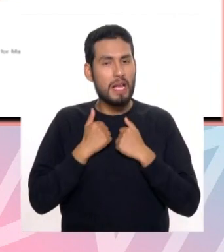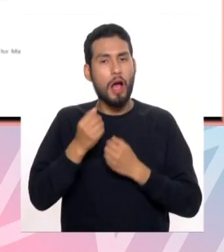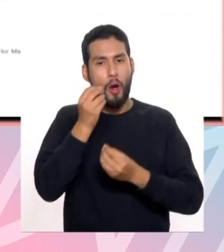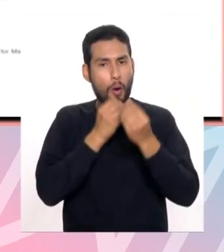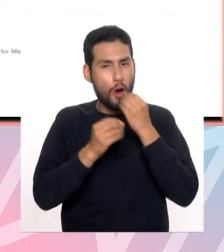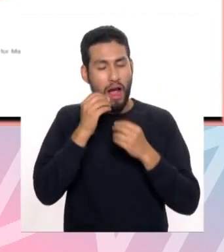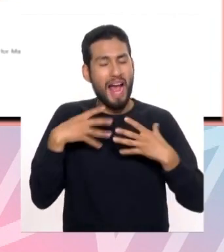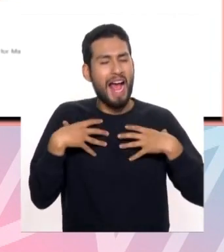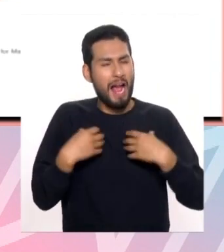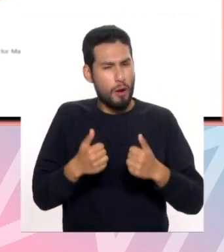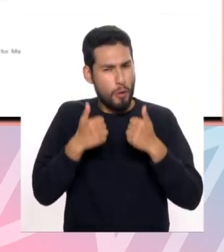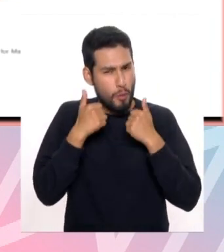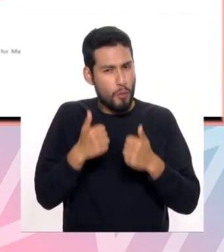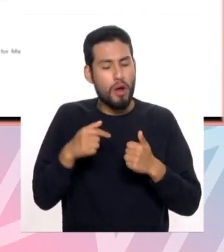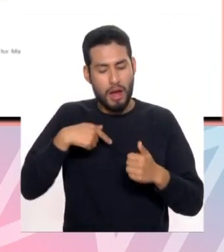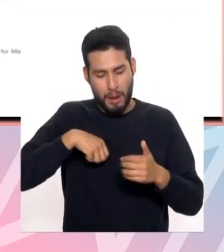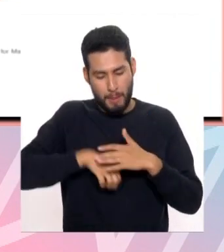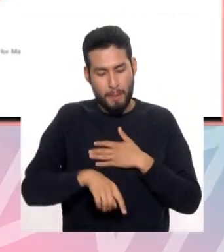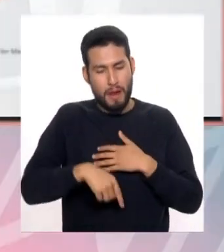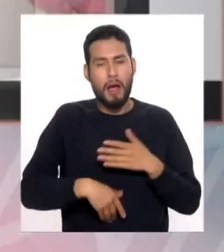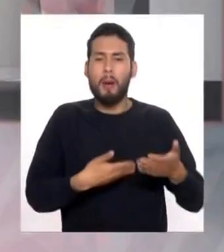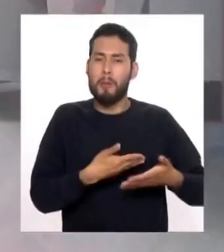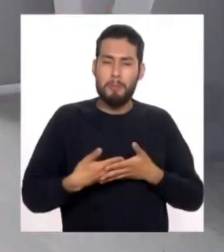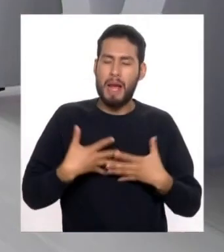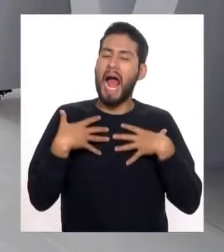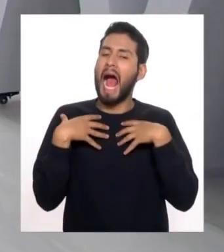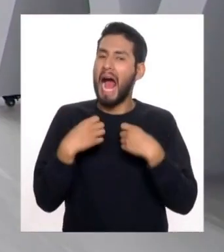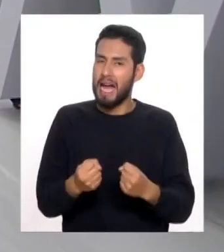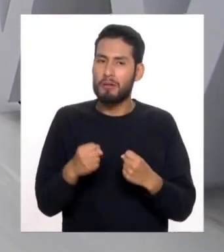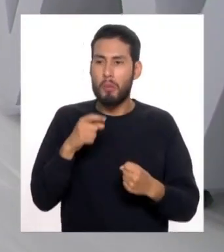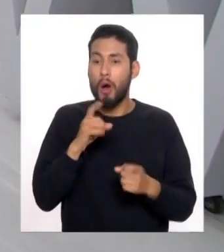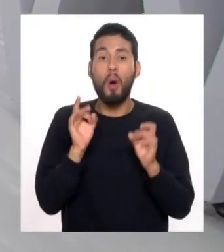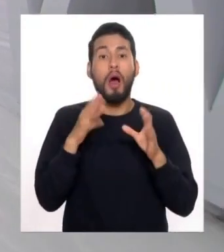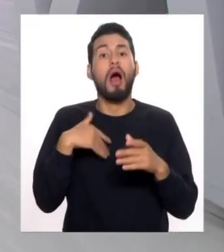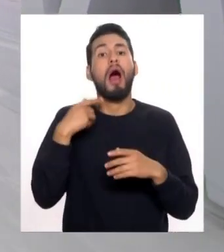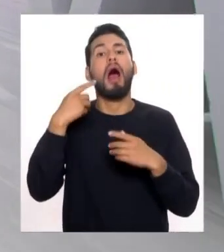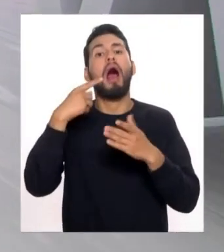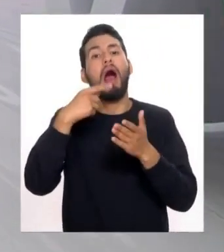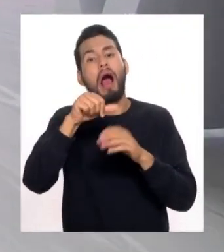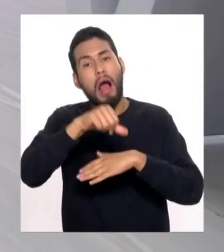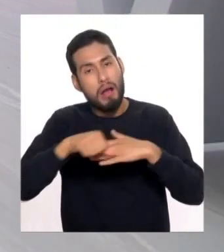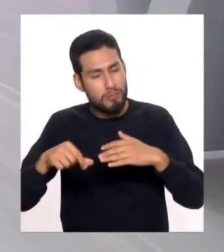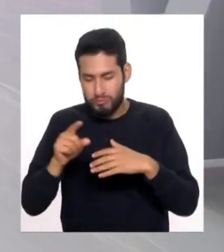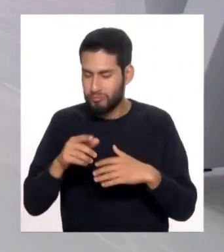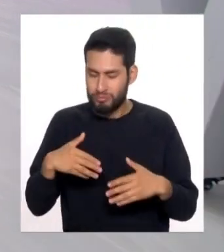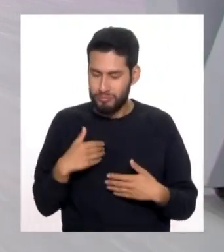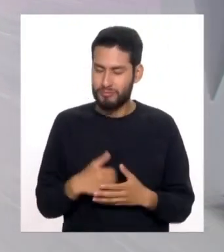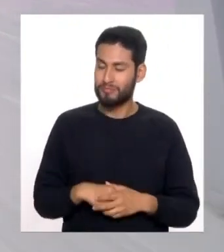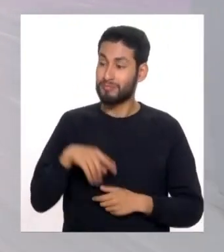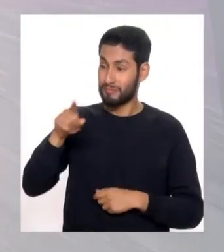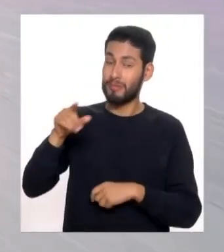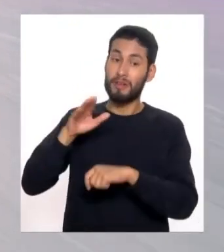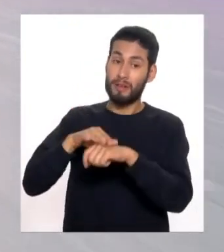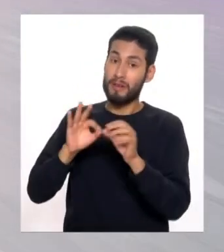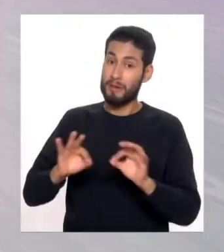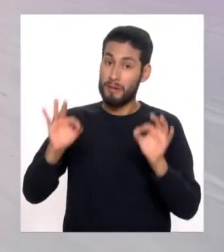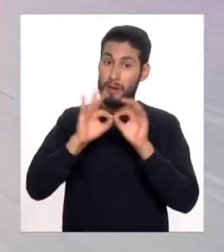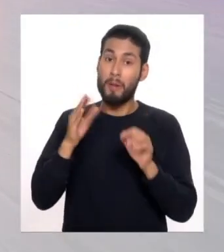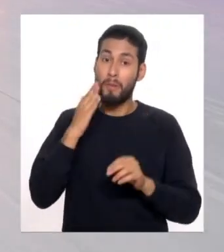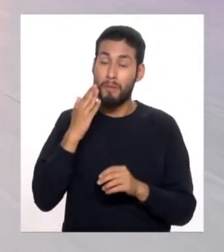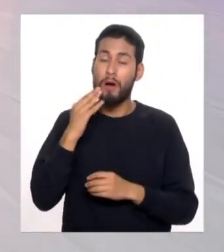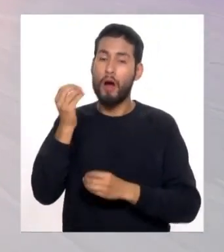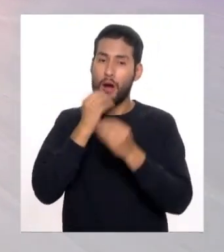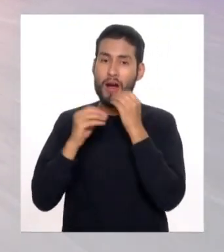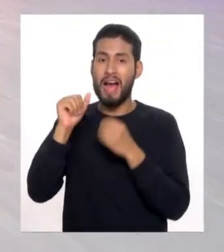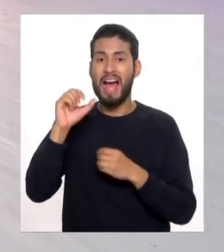para prevenir ciertas patologías asociadas con intervención quirúrgica. Importante en las mujeres que están en edad reproductiva siempre estar tomando